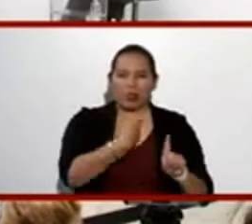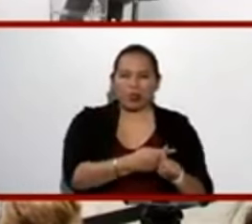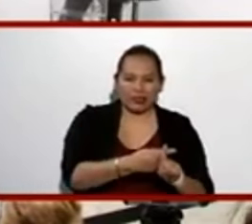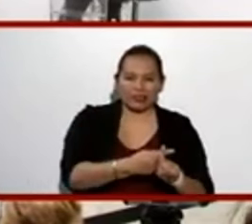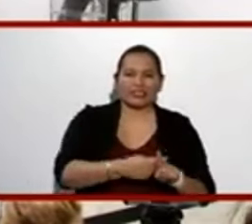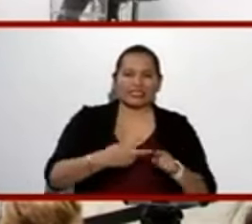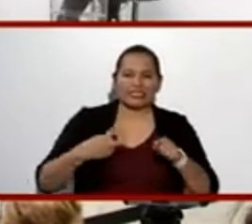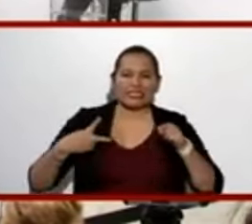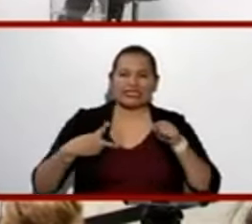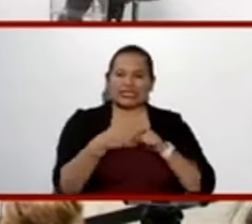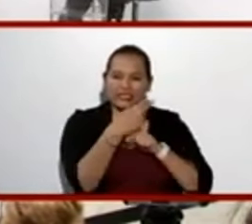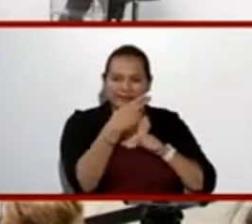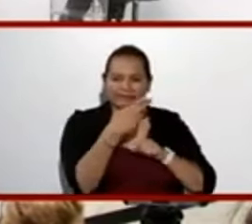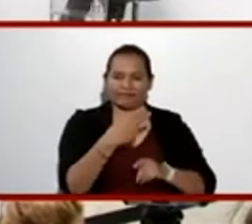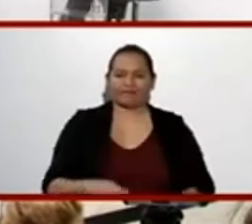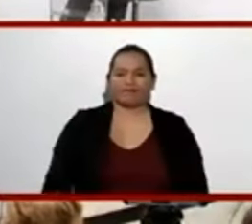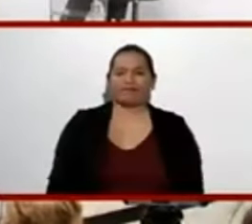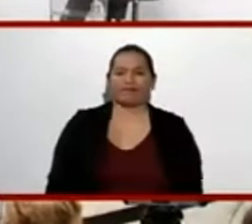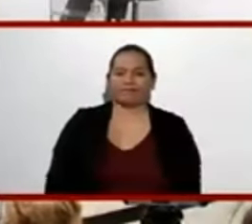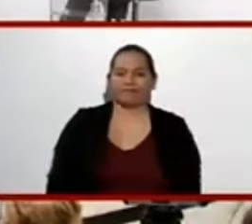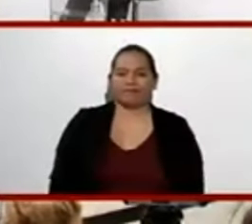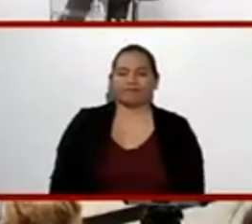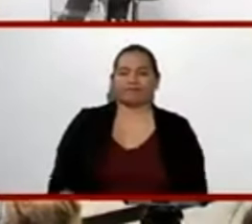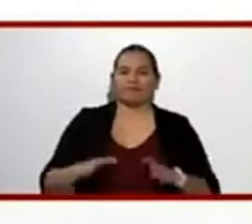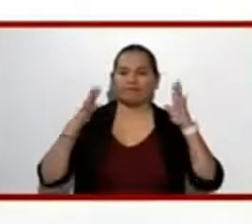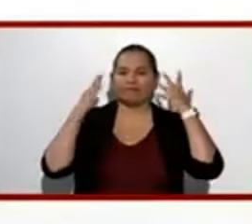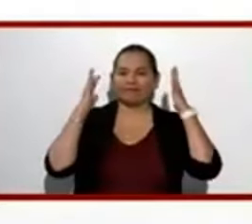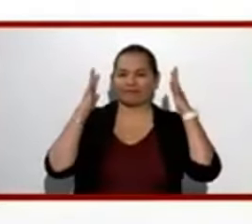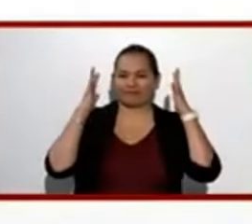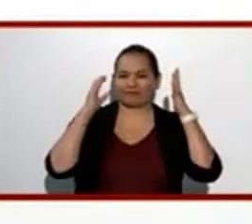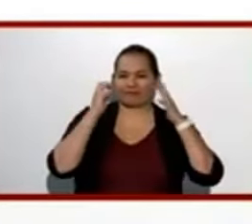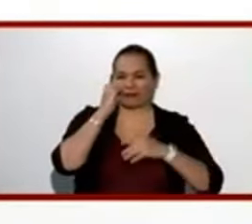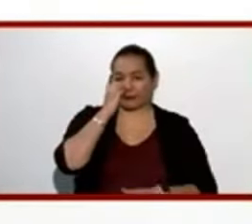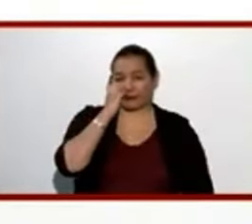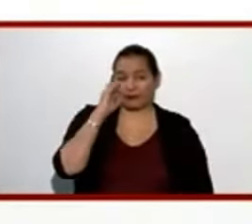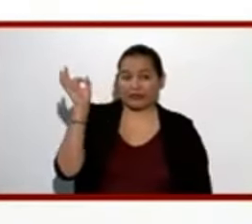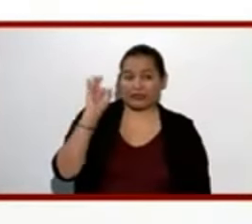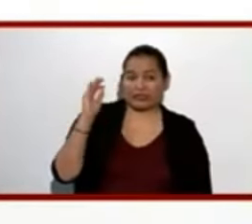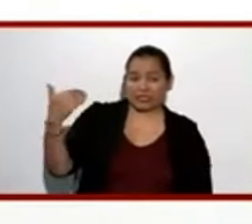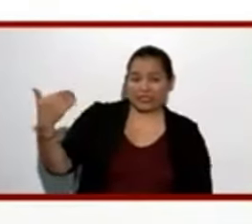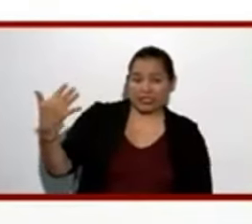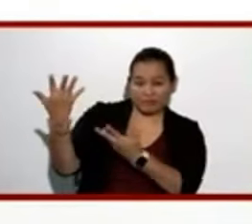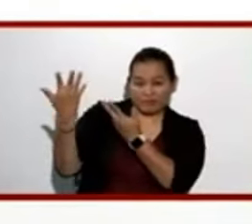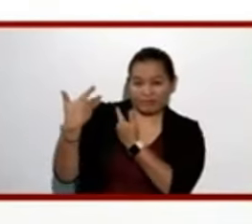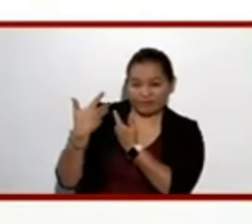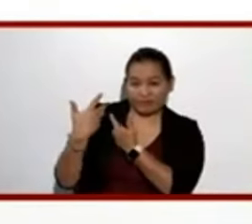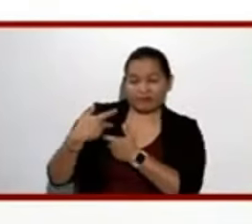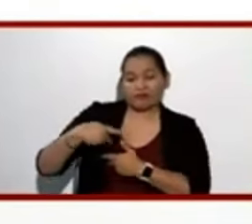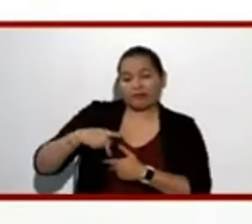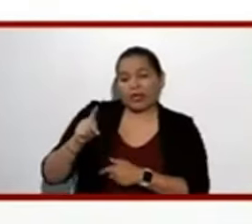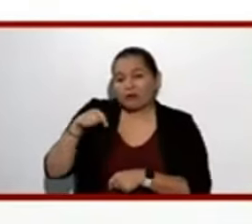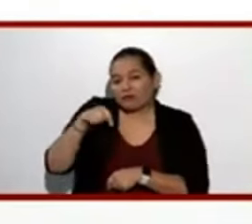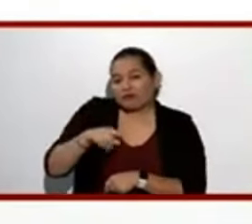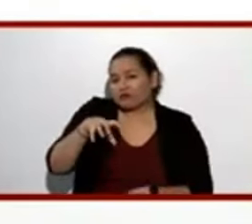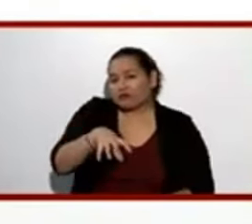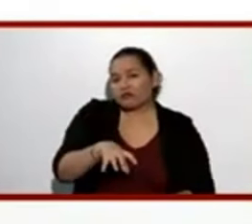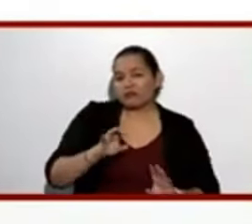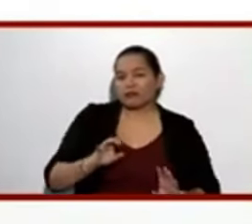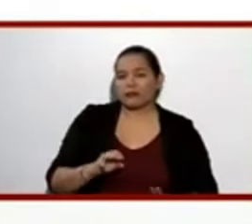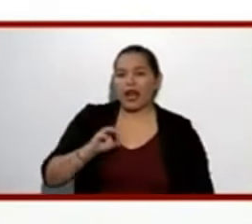Castración sexual. Me van a llamar la atención, pero lo vamos a hacer a nivel local.